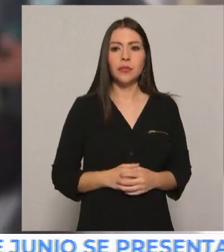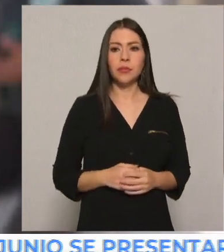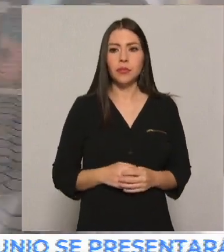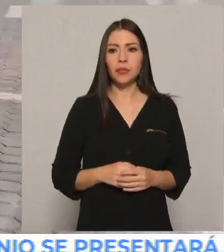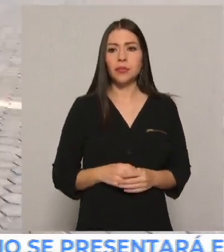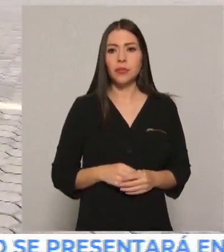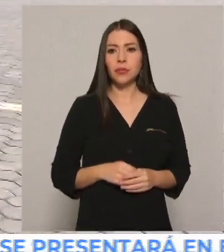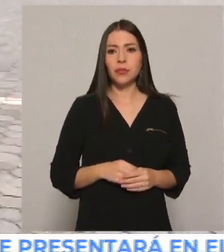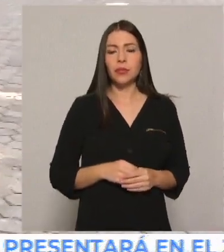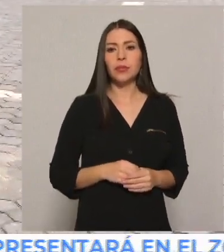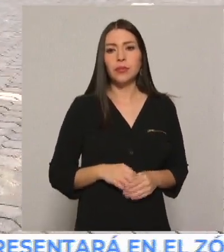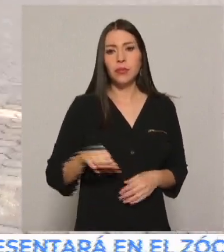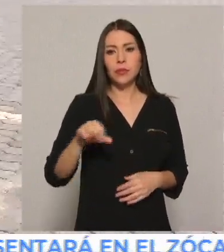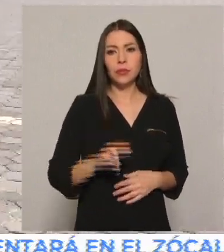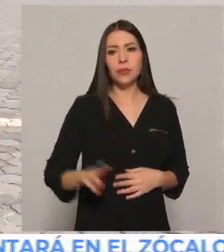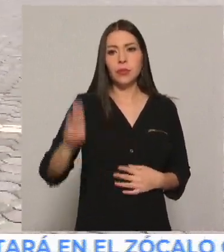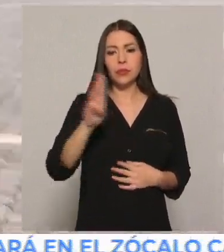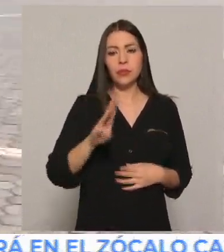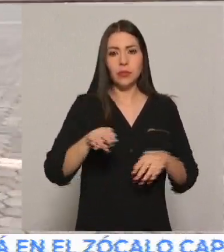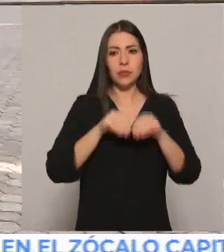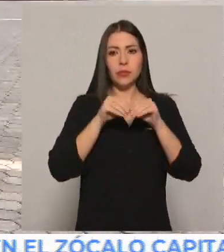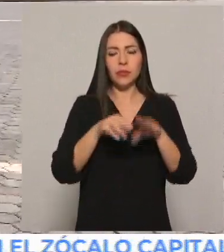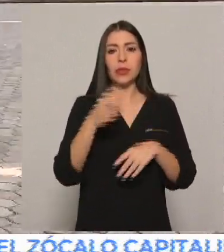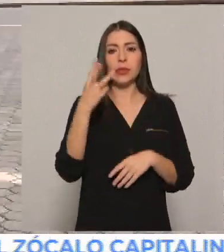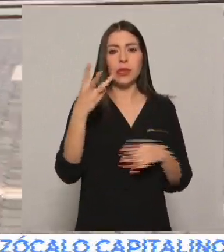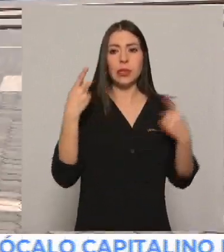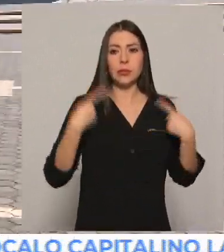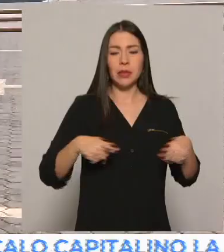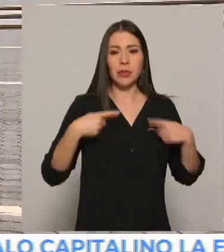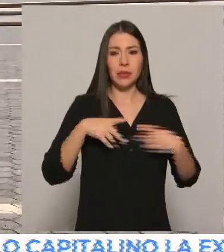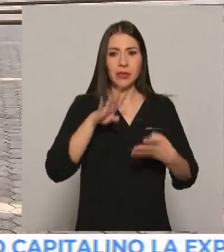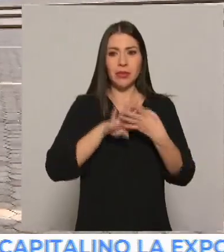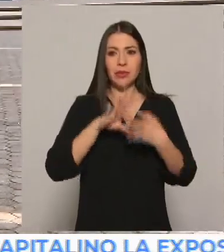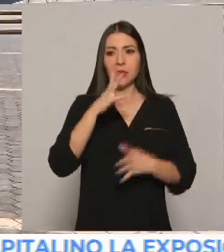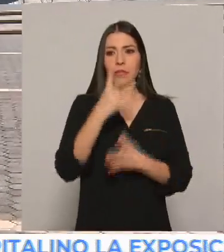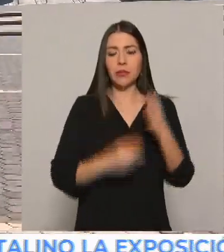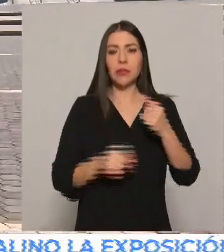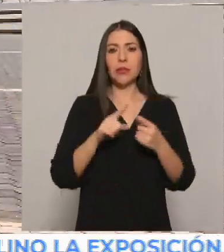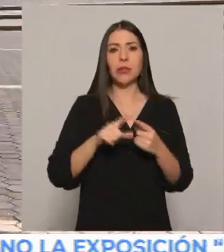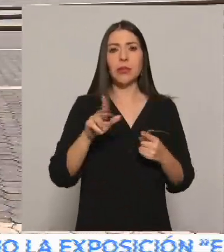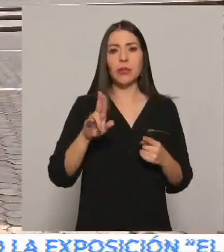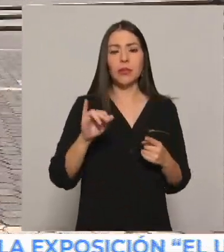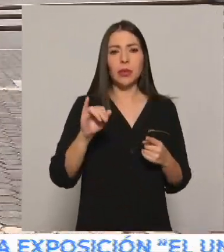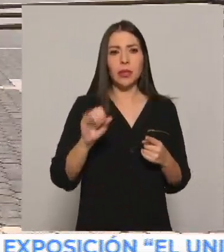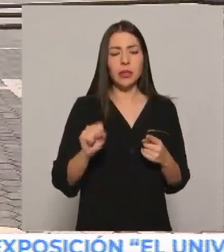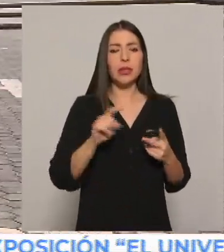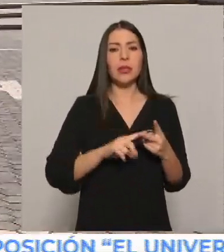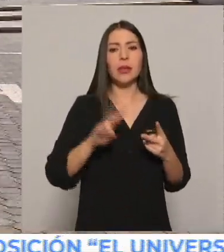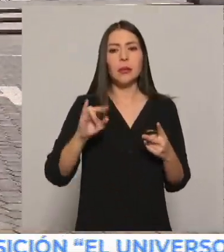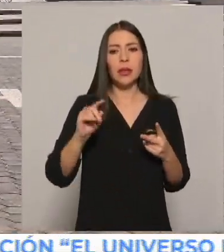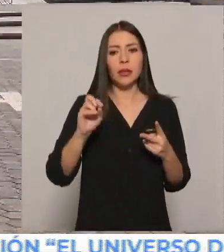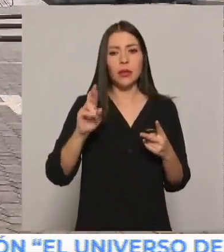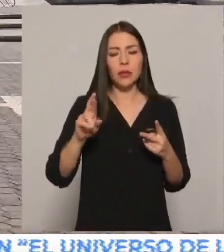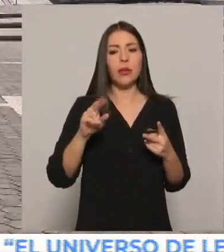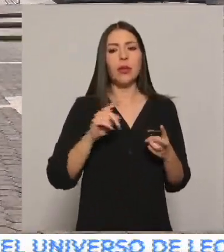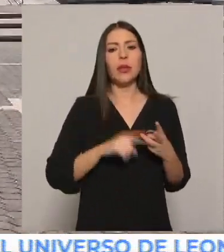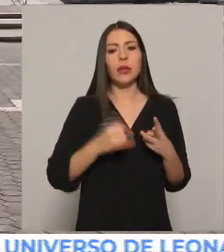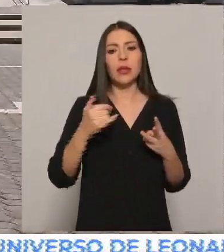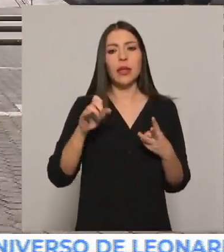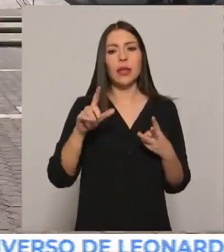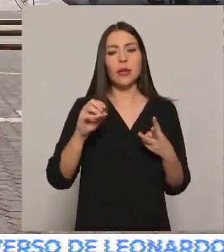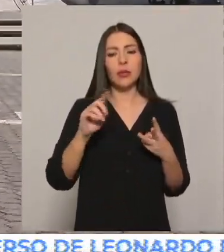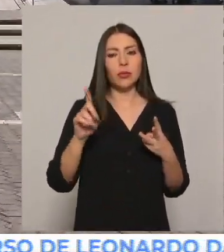este miércoles se dio a conocer que 3 reos se dieron a la fuga. Estos son Luis Fernando Mesa, Víctor Manuel Félix Beltrán y Gael